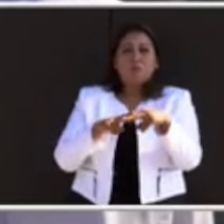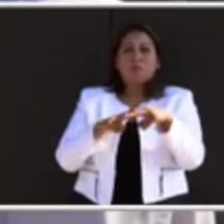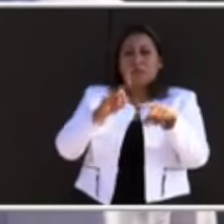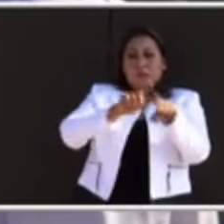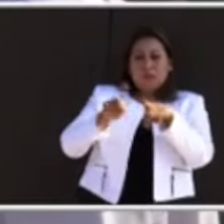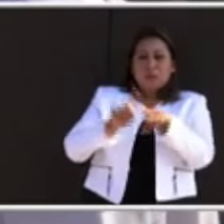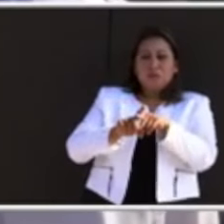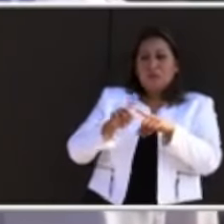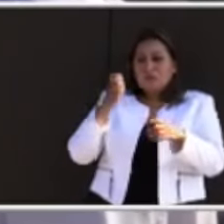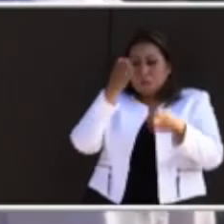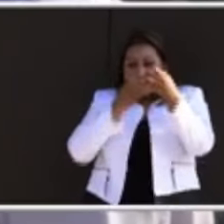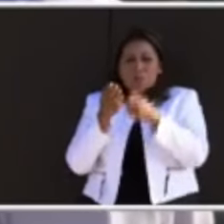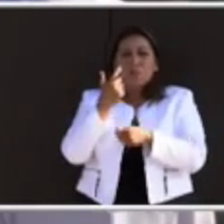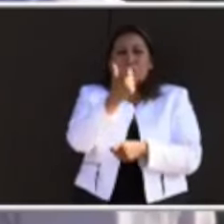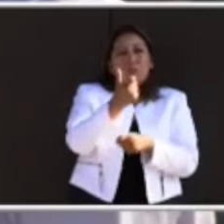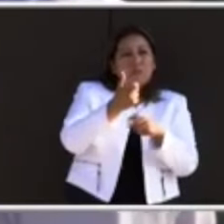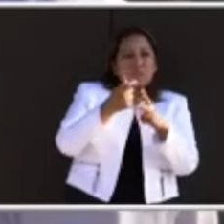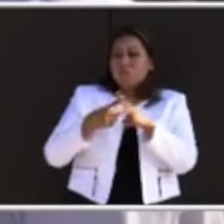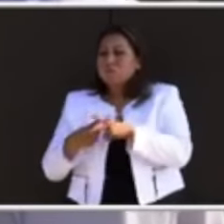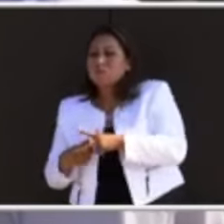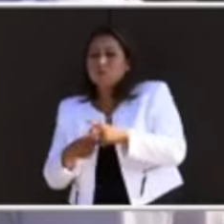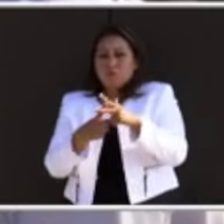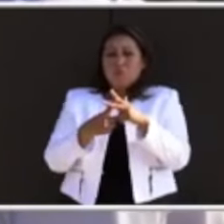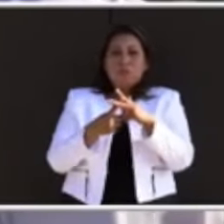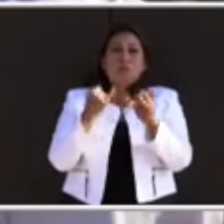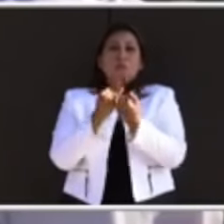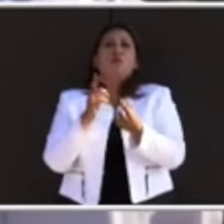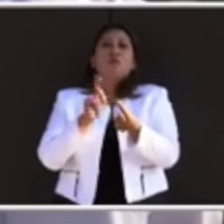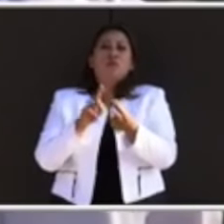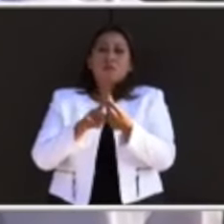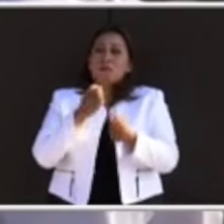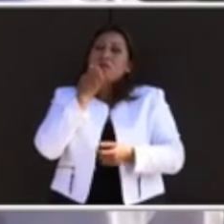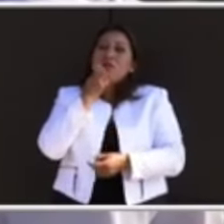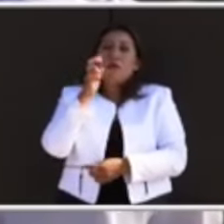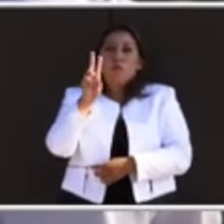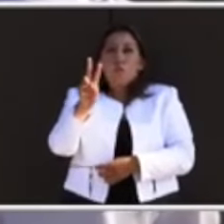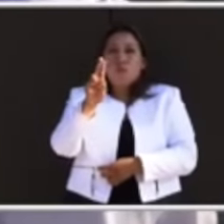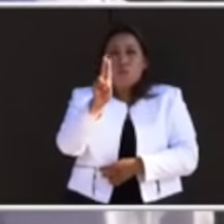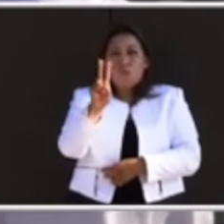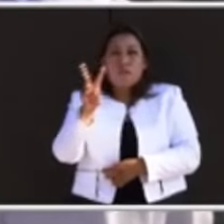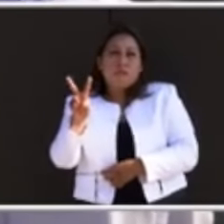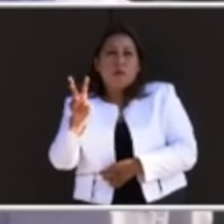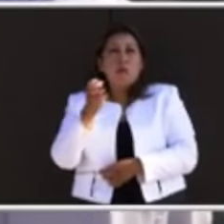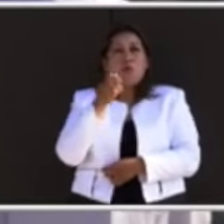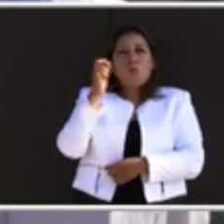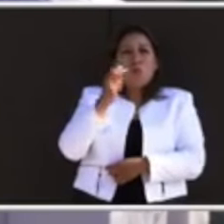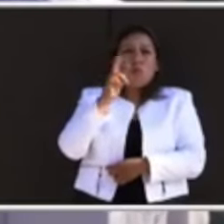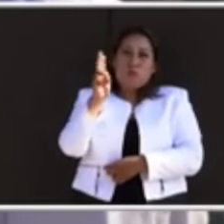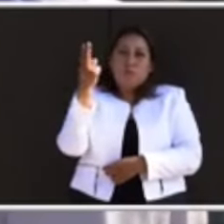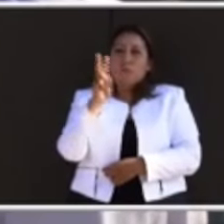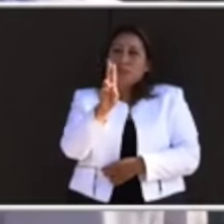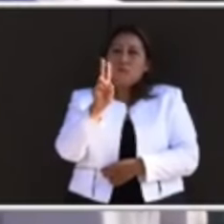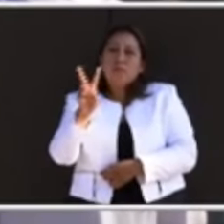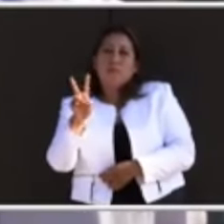Gubernamental por la Universidad Veracruzana. Cuenta con un diplomado en Administración Estratégica de